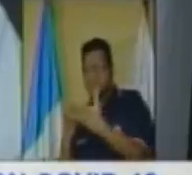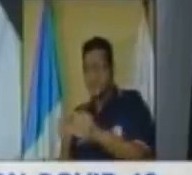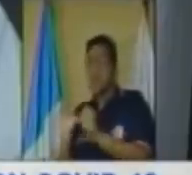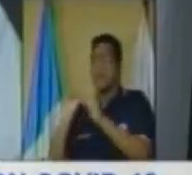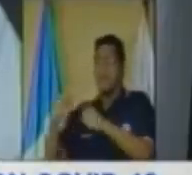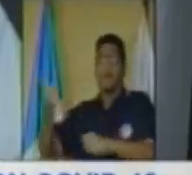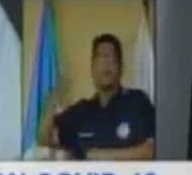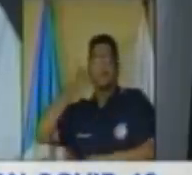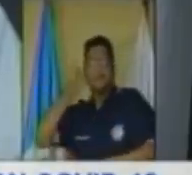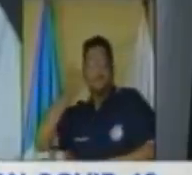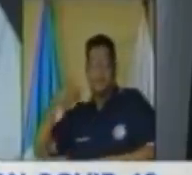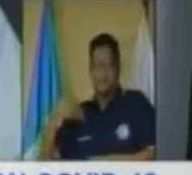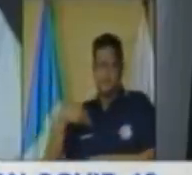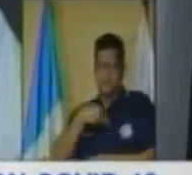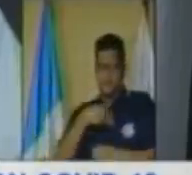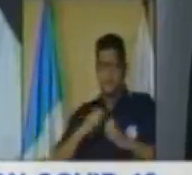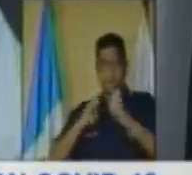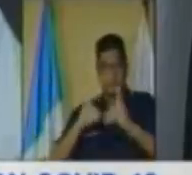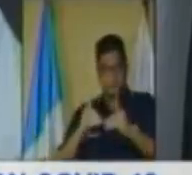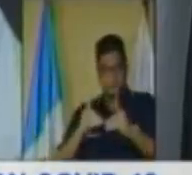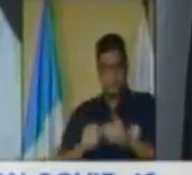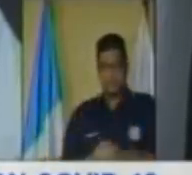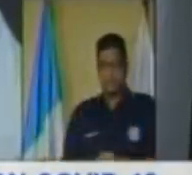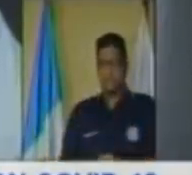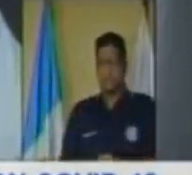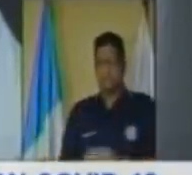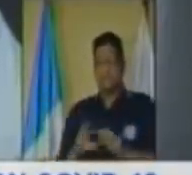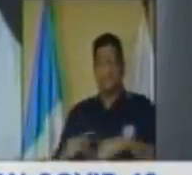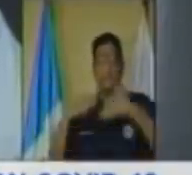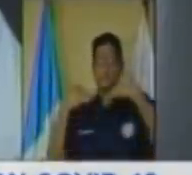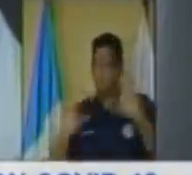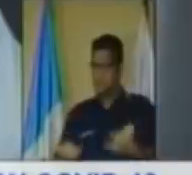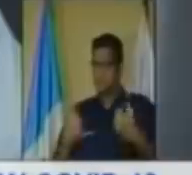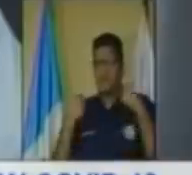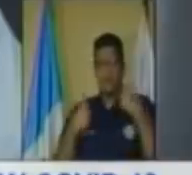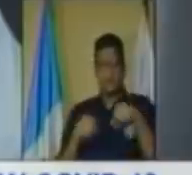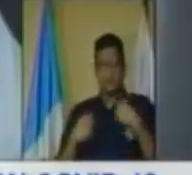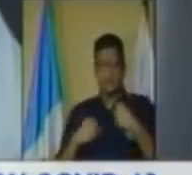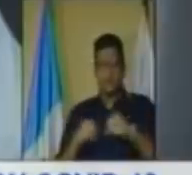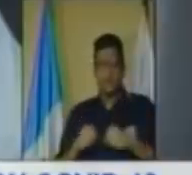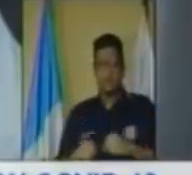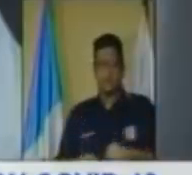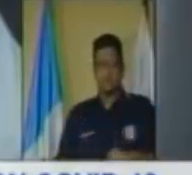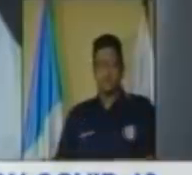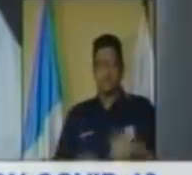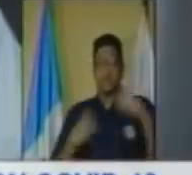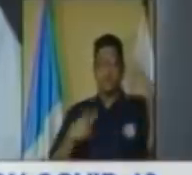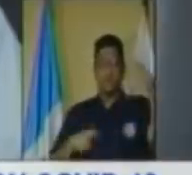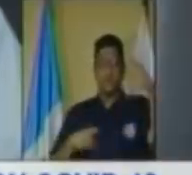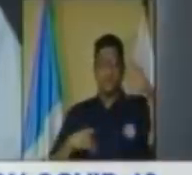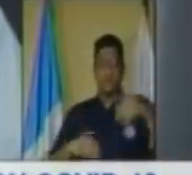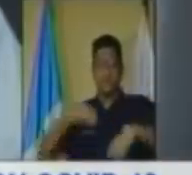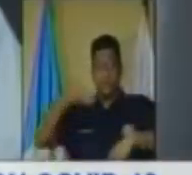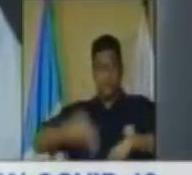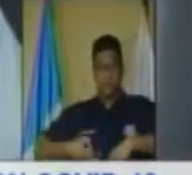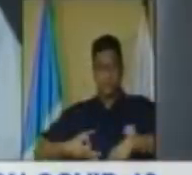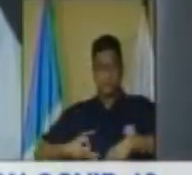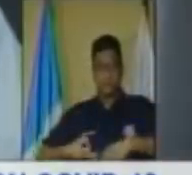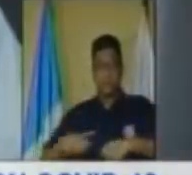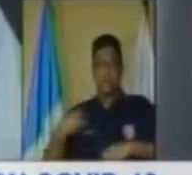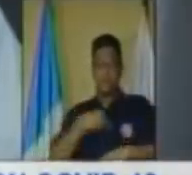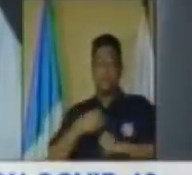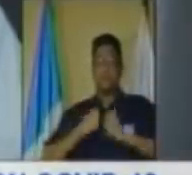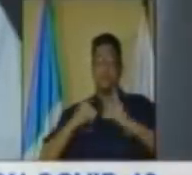es importante que ya se hizo una circular que se está iniciando a socializar, en la cual a